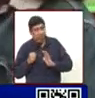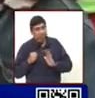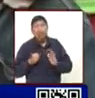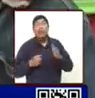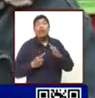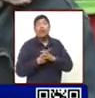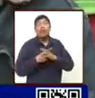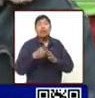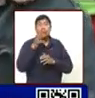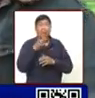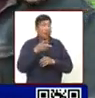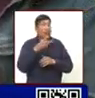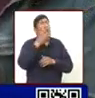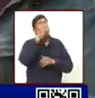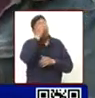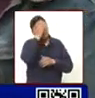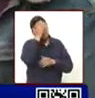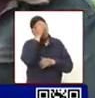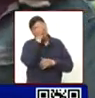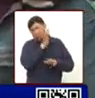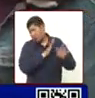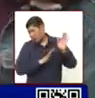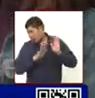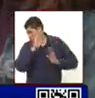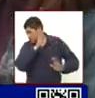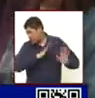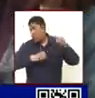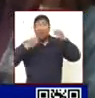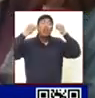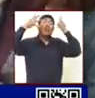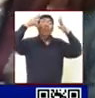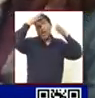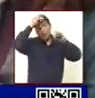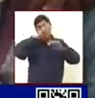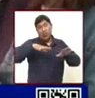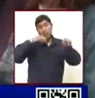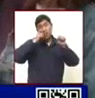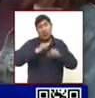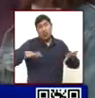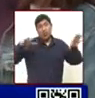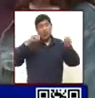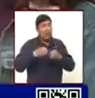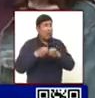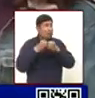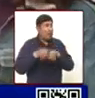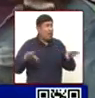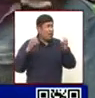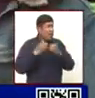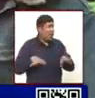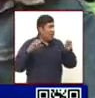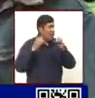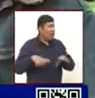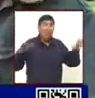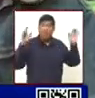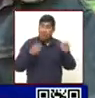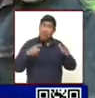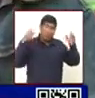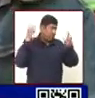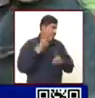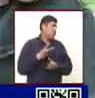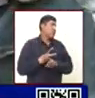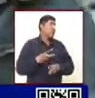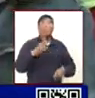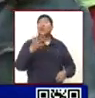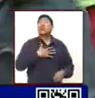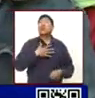¿Qué ha sentido al verla a ella? No, preocupada, es que como hay tantos niños que se andan perdiendo, entonces por eso mismo digo yo, y ahora